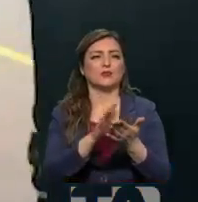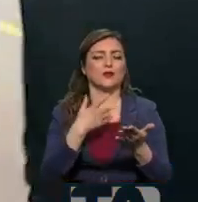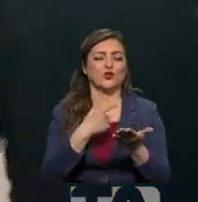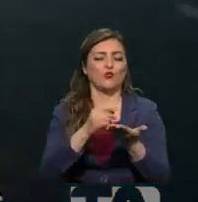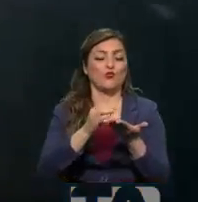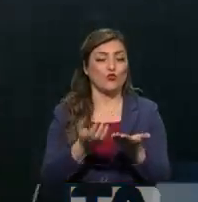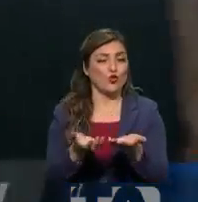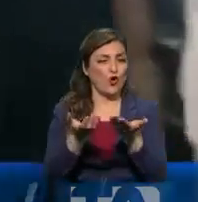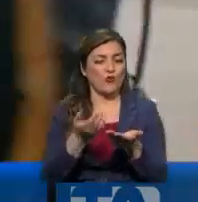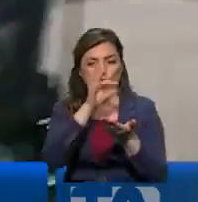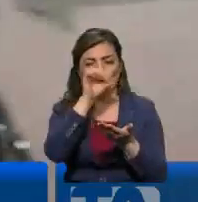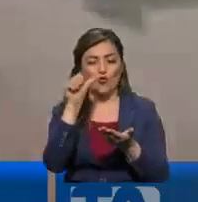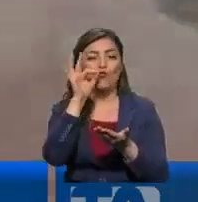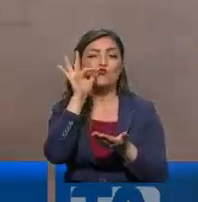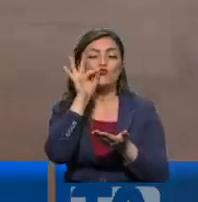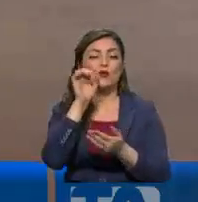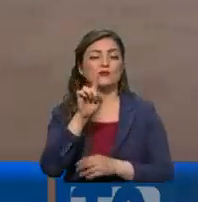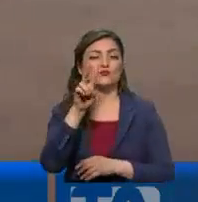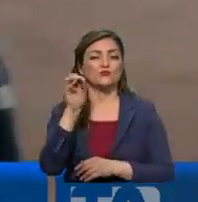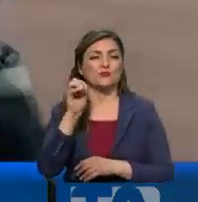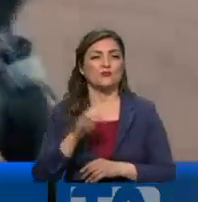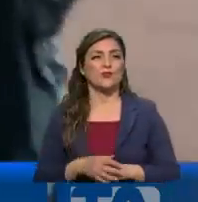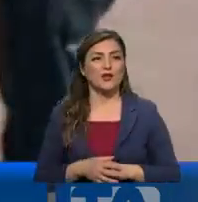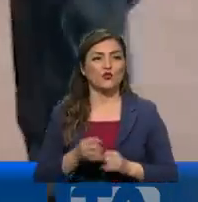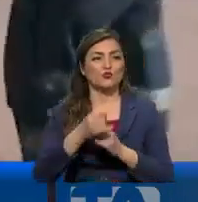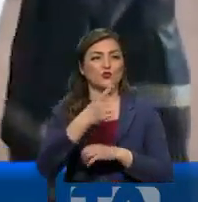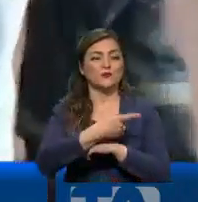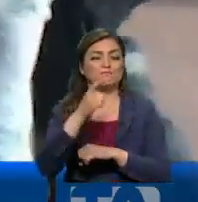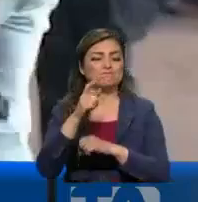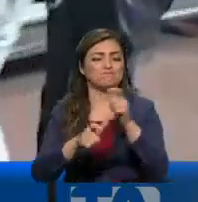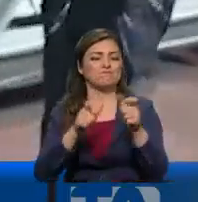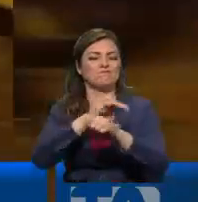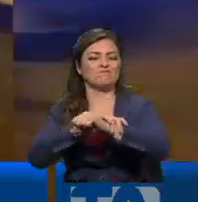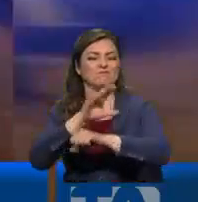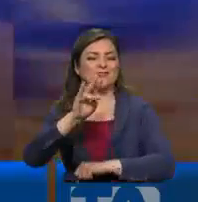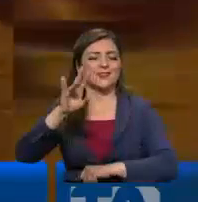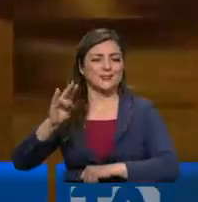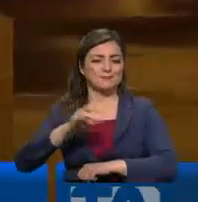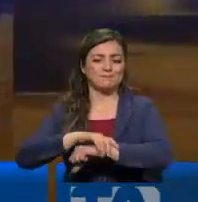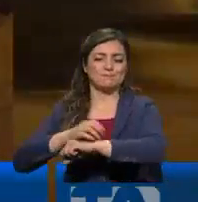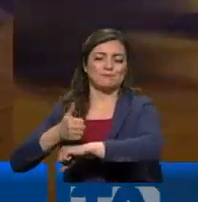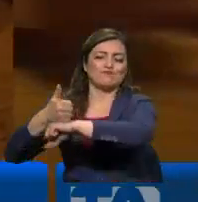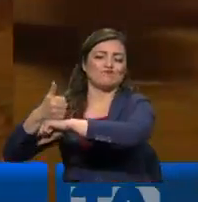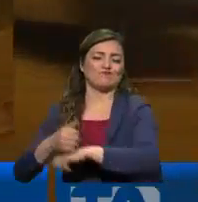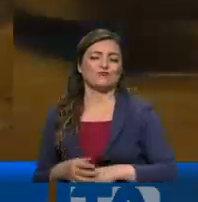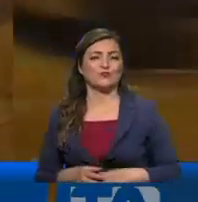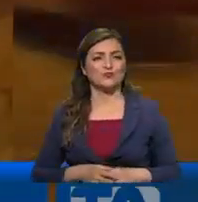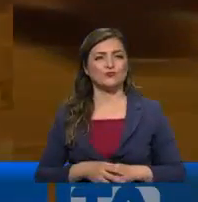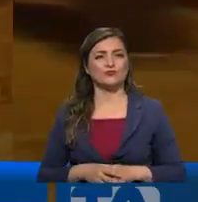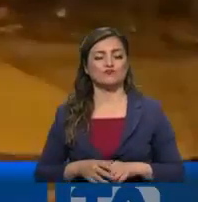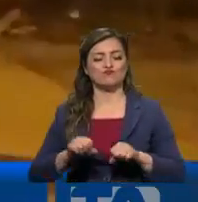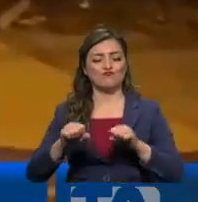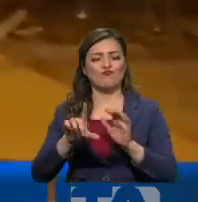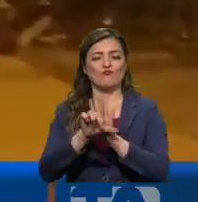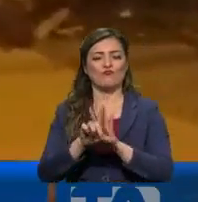últimos 7 días se detuvieron a 77 personas por robo y otros delitos, las mismas que fueron puestas a órdenes de la autoridad pertinente para